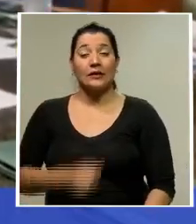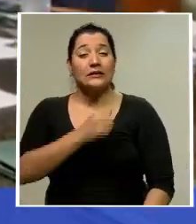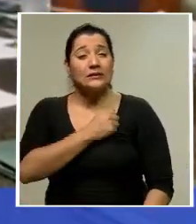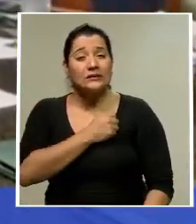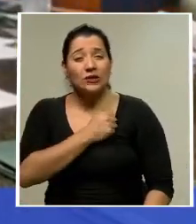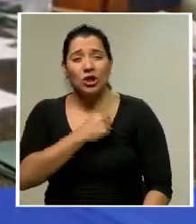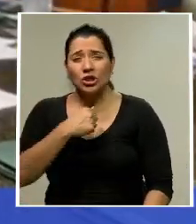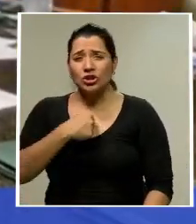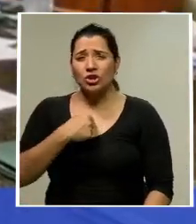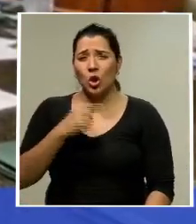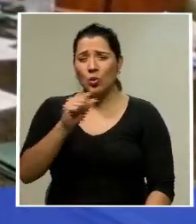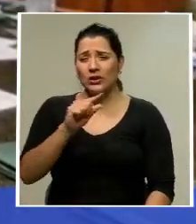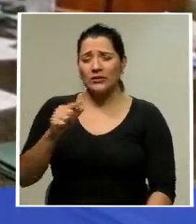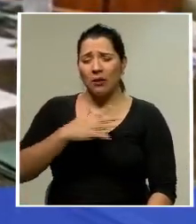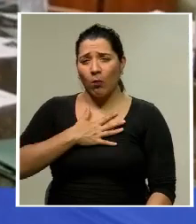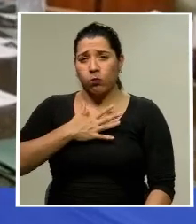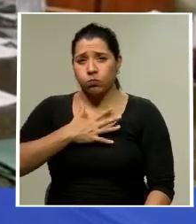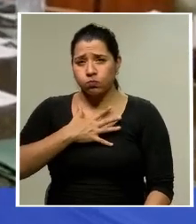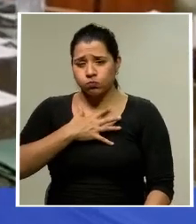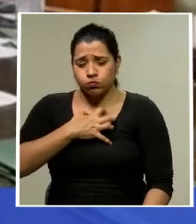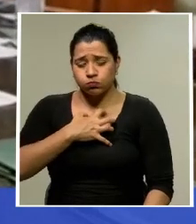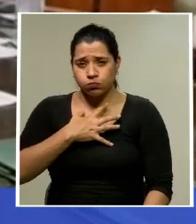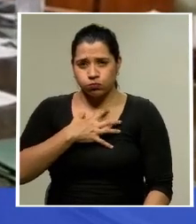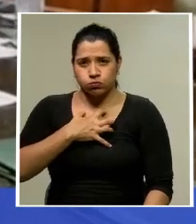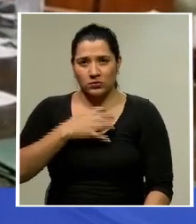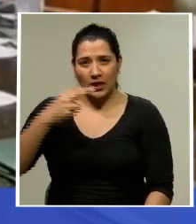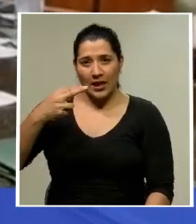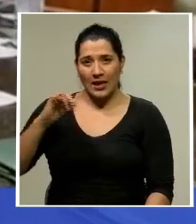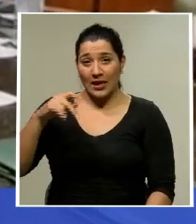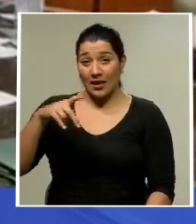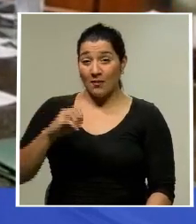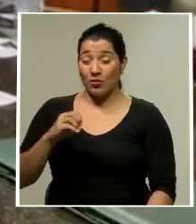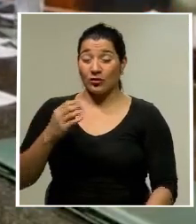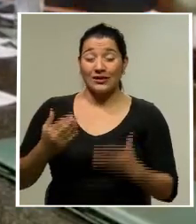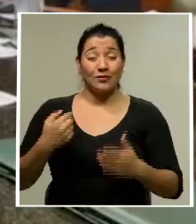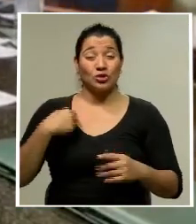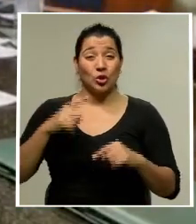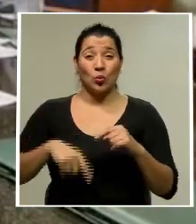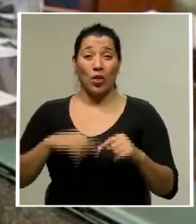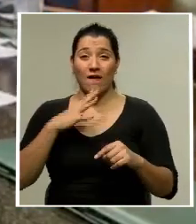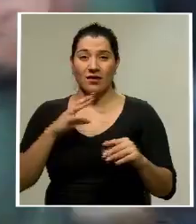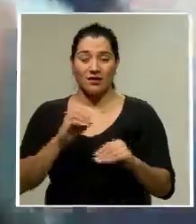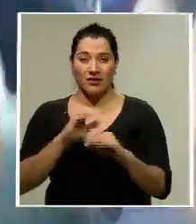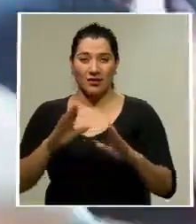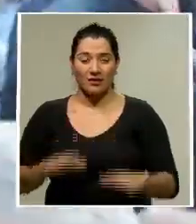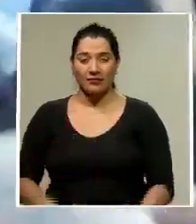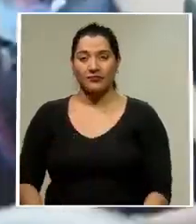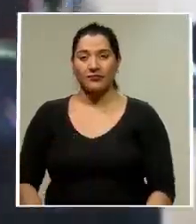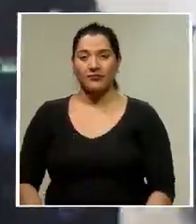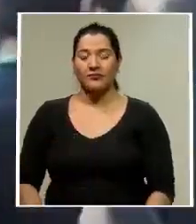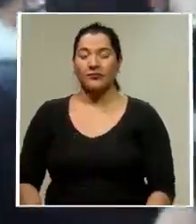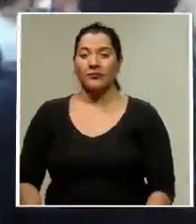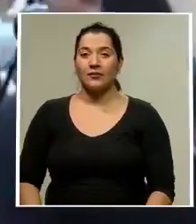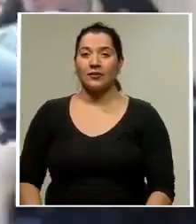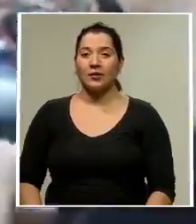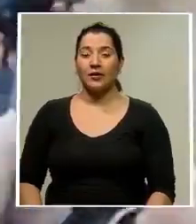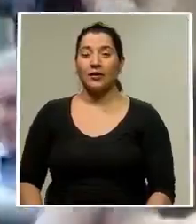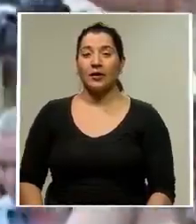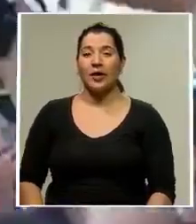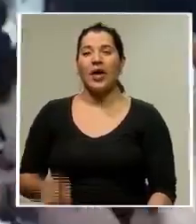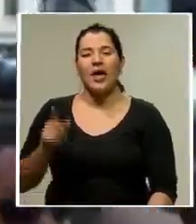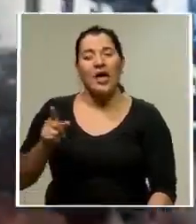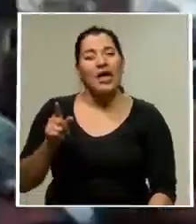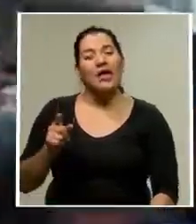estoy desde hace una semana con hipo. Tal vez no consiga expresarme adecuadamente durante este live. El malestar de Bolsonaro